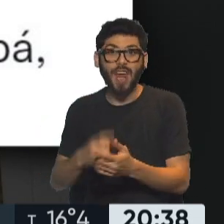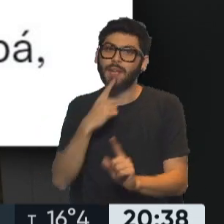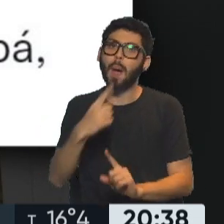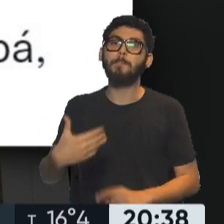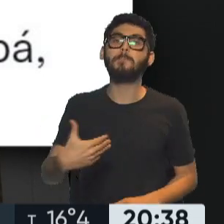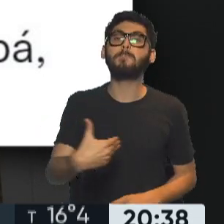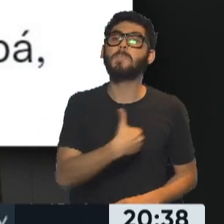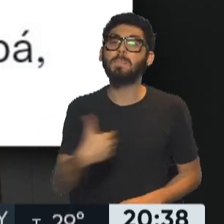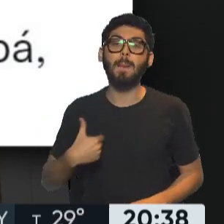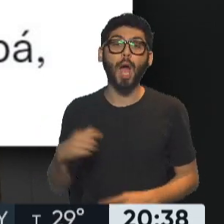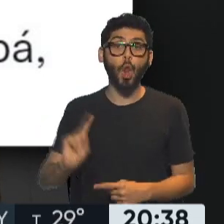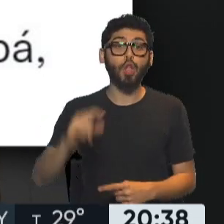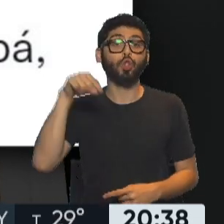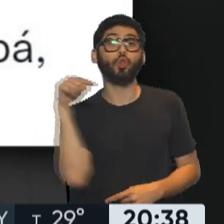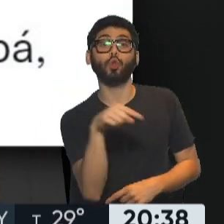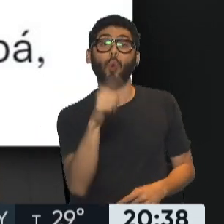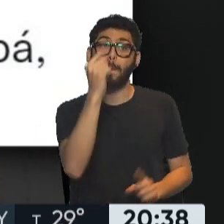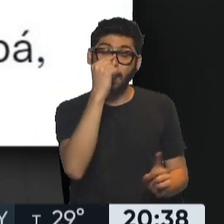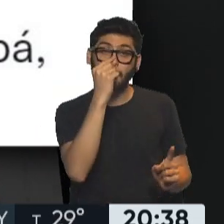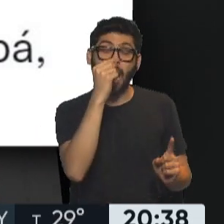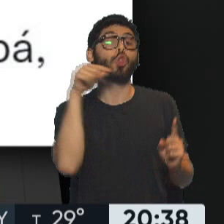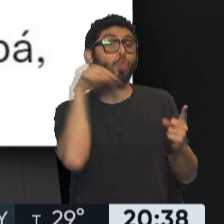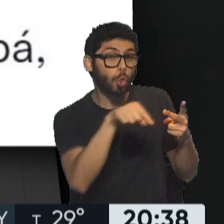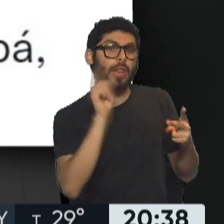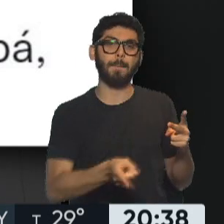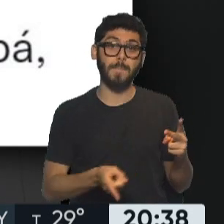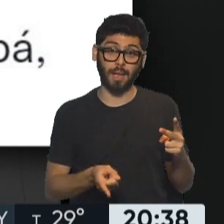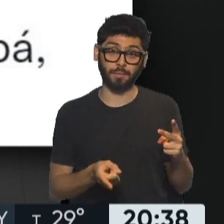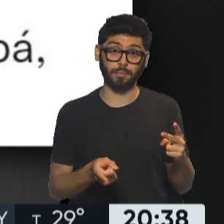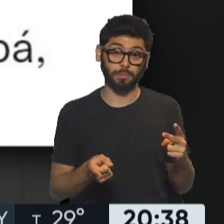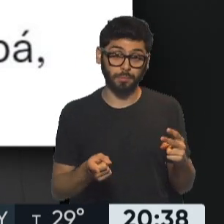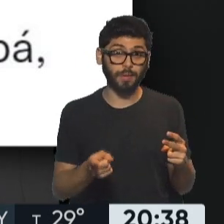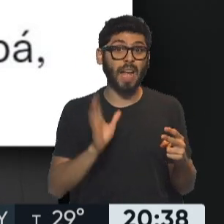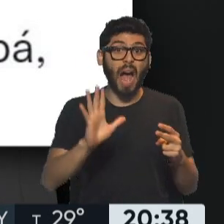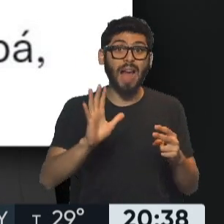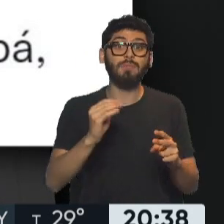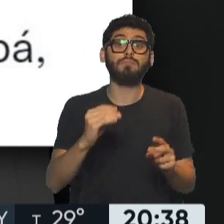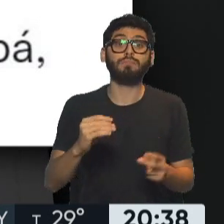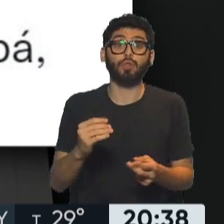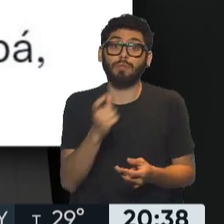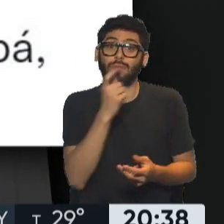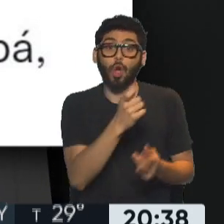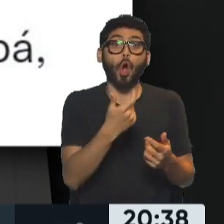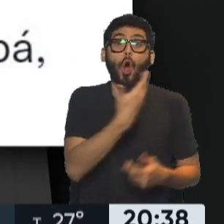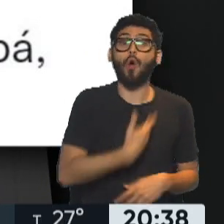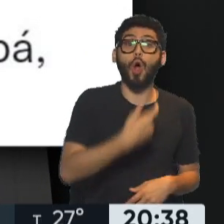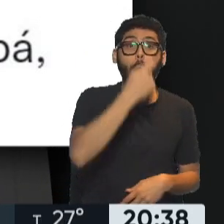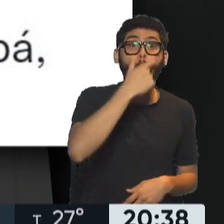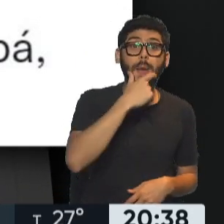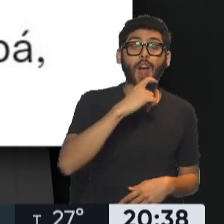es tu papá y vos también, así se llamaba, en respuesta a una denuncia ridícula que el gobierno de Macri